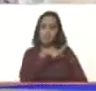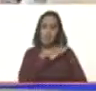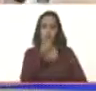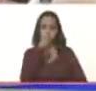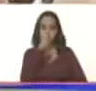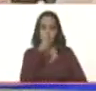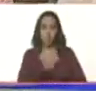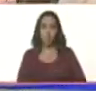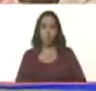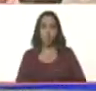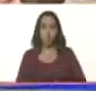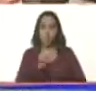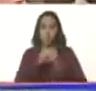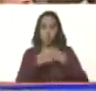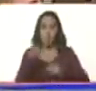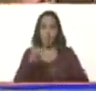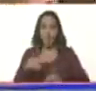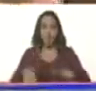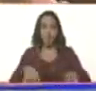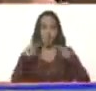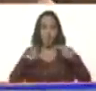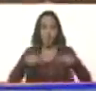todas tengan comedor.